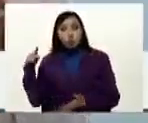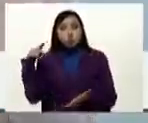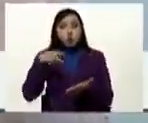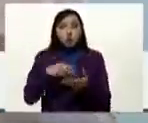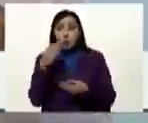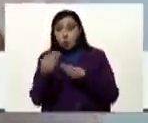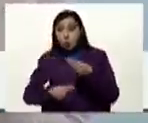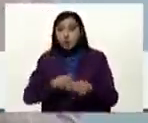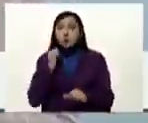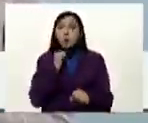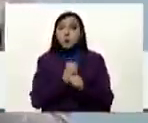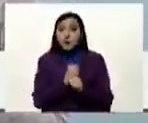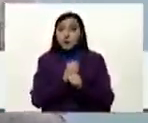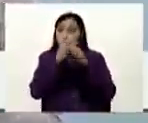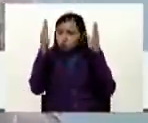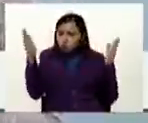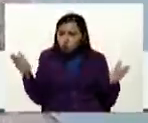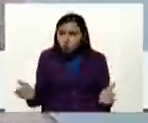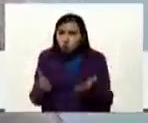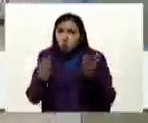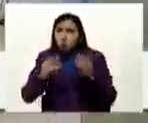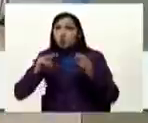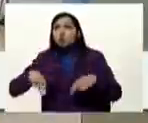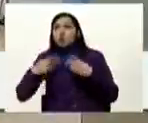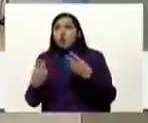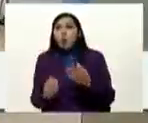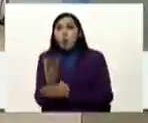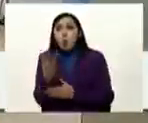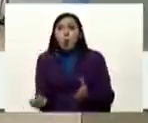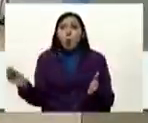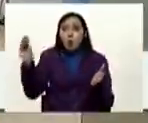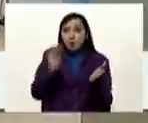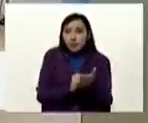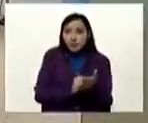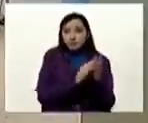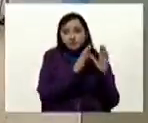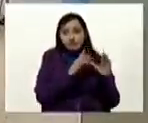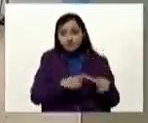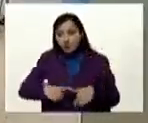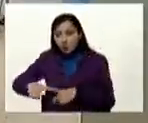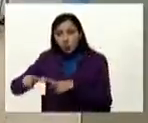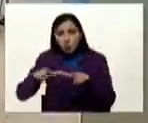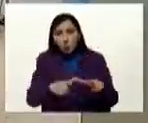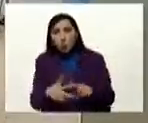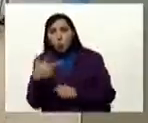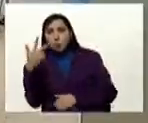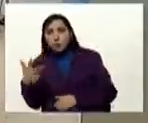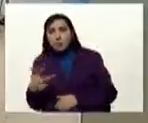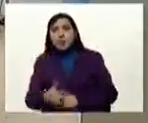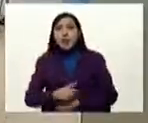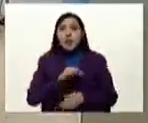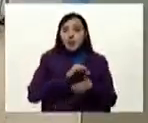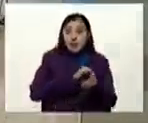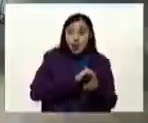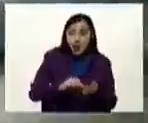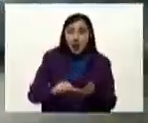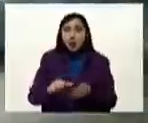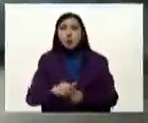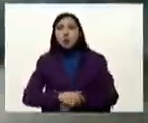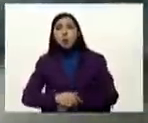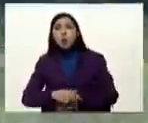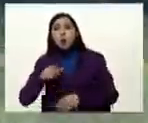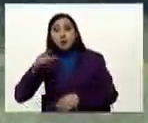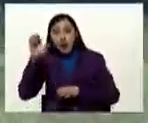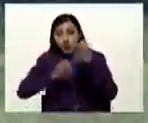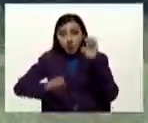a reimpulsar y reinaugurar estas tres áreas en el día de hoy: el área quirúrgica, el área de